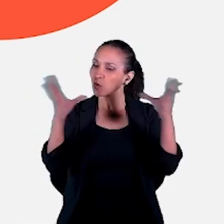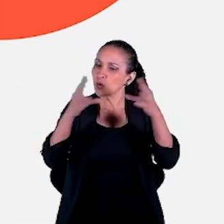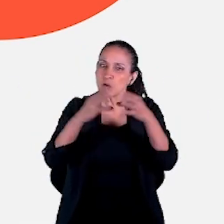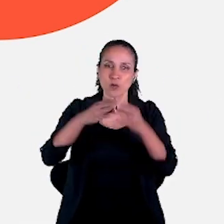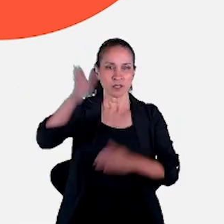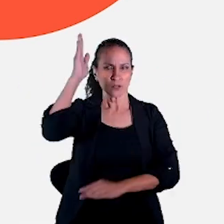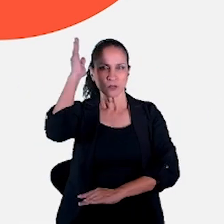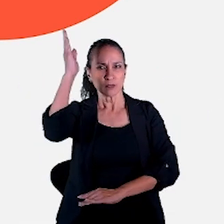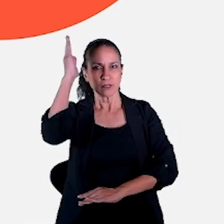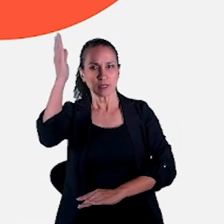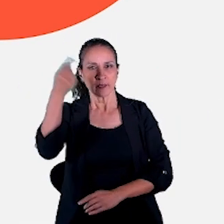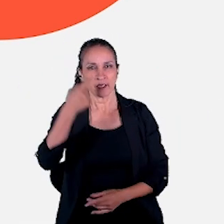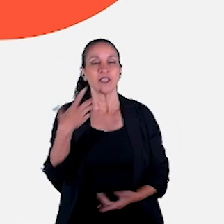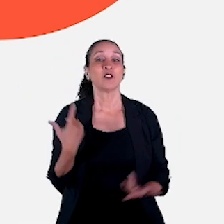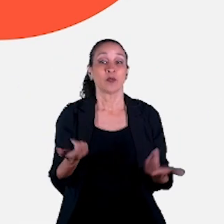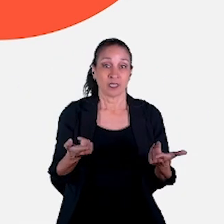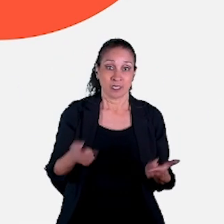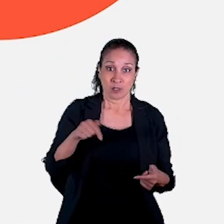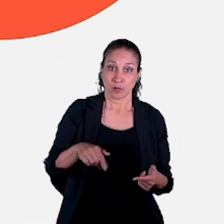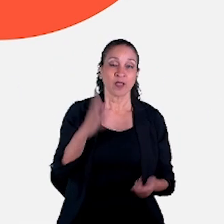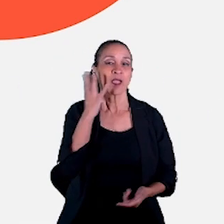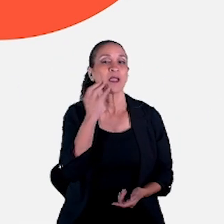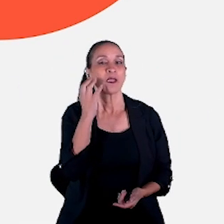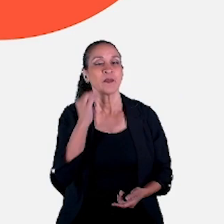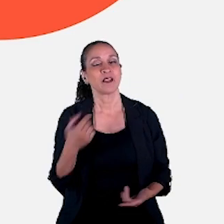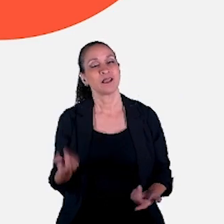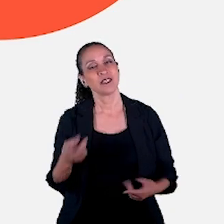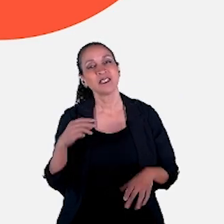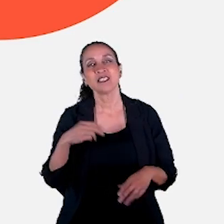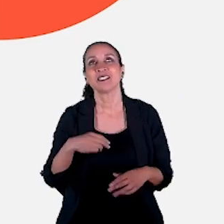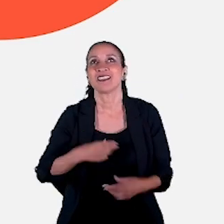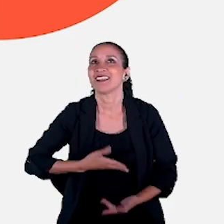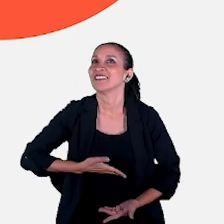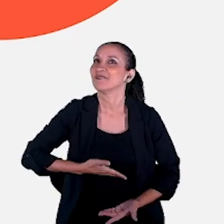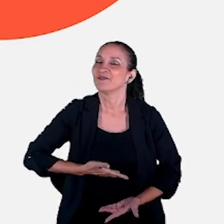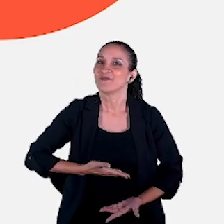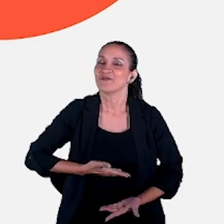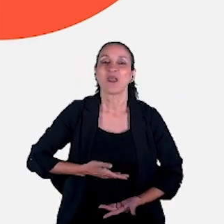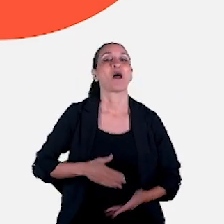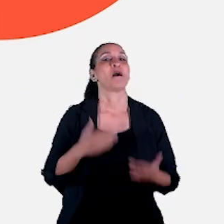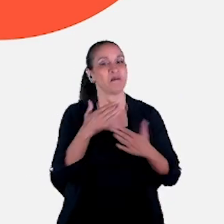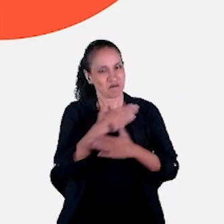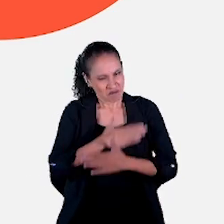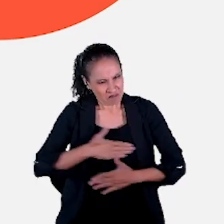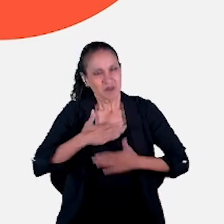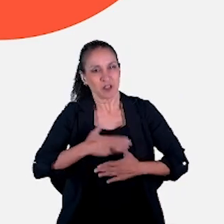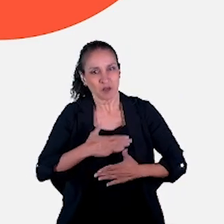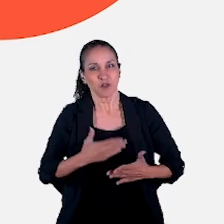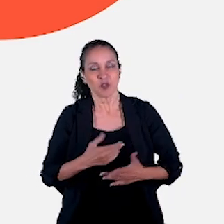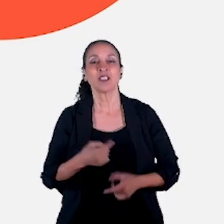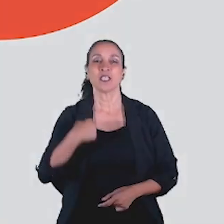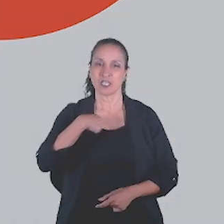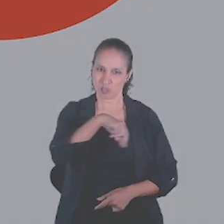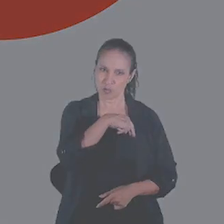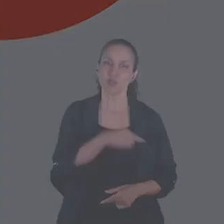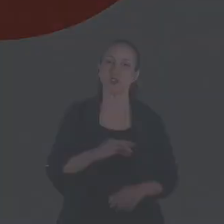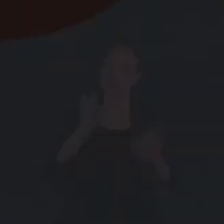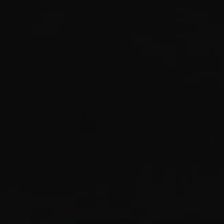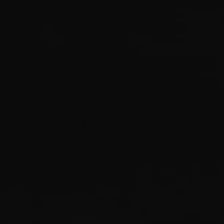una satisfacción así como estamos nosotros satisfechos de tenerlos A todos aquí en Panamá Muchas